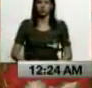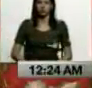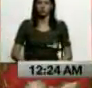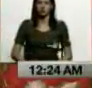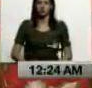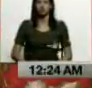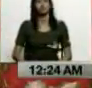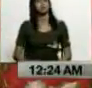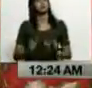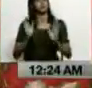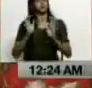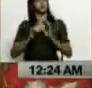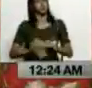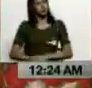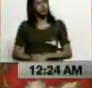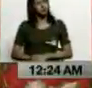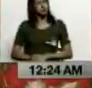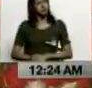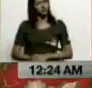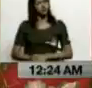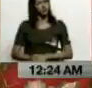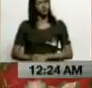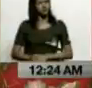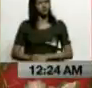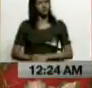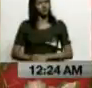disparador Ah bueno